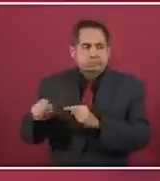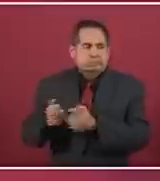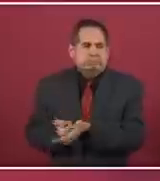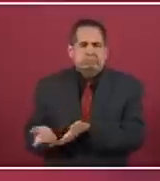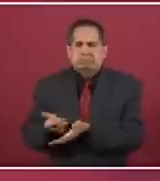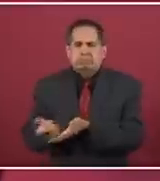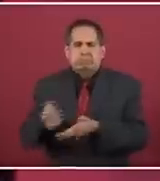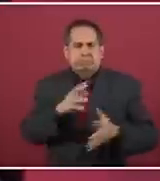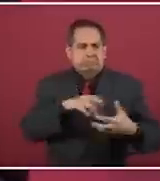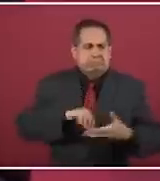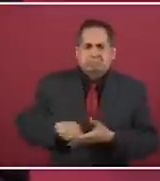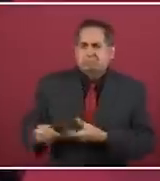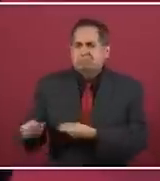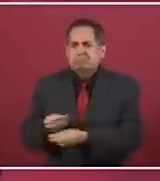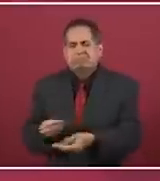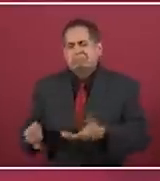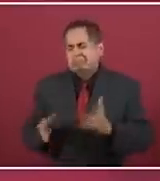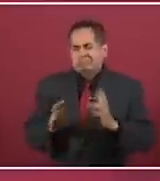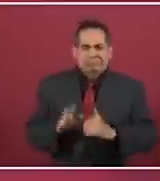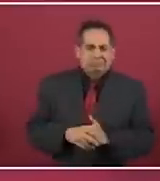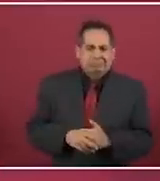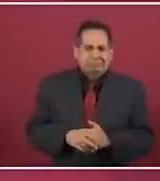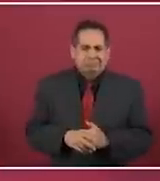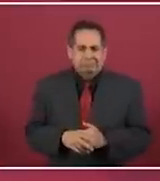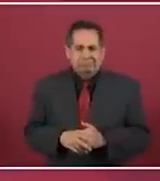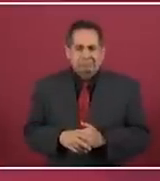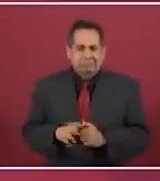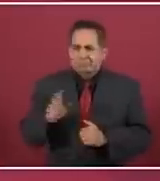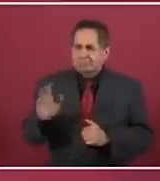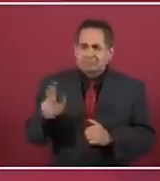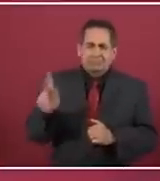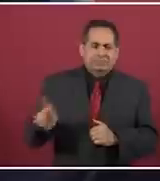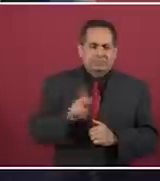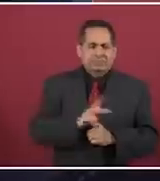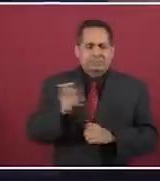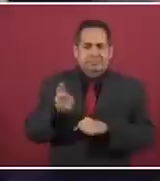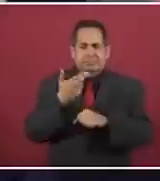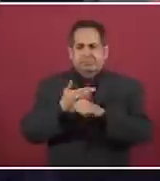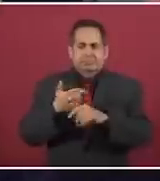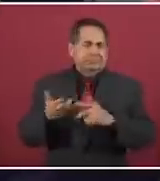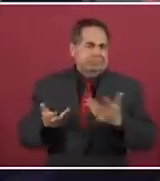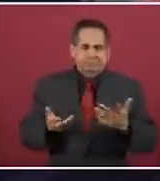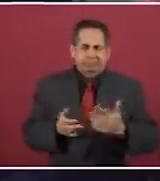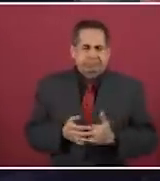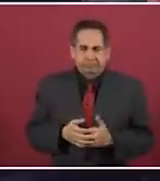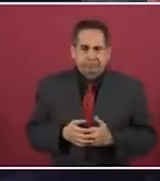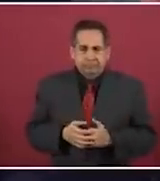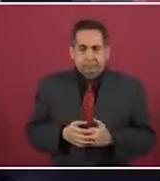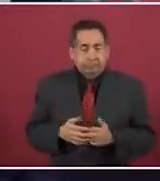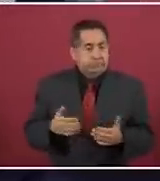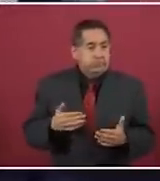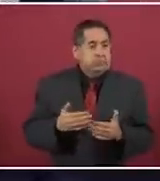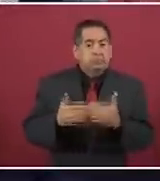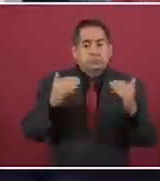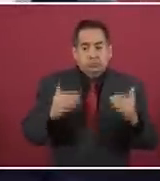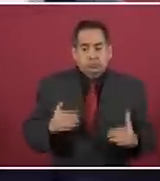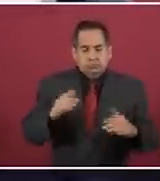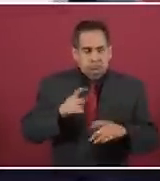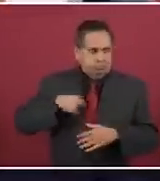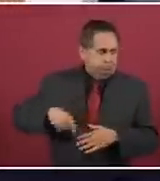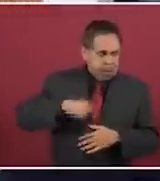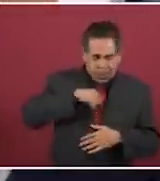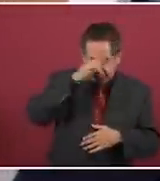generales adjuntas, un equivalente a secretarías. Y ahora que